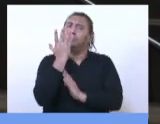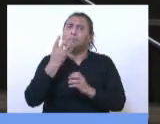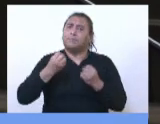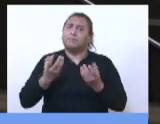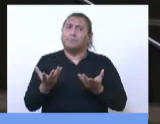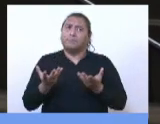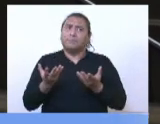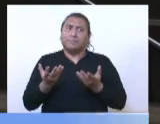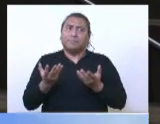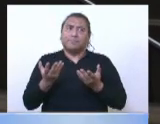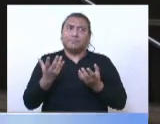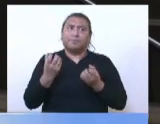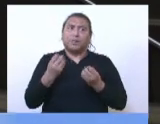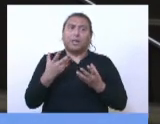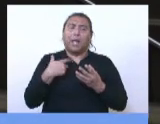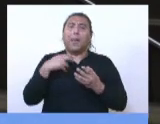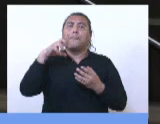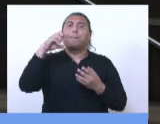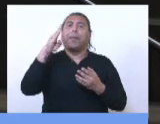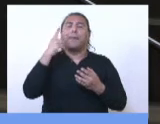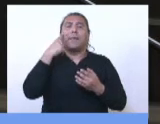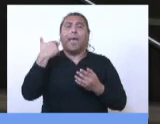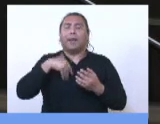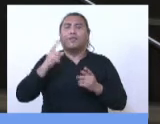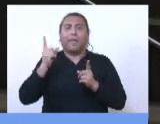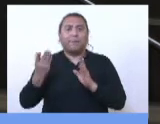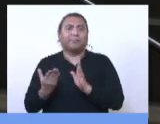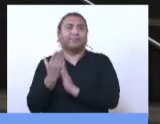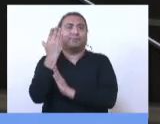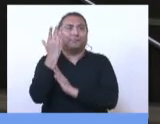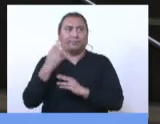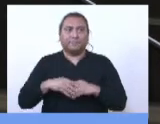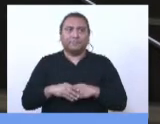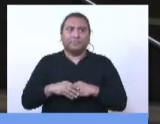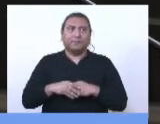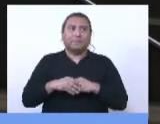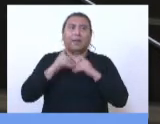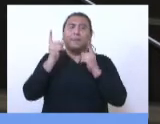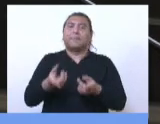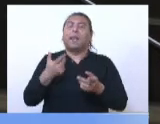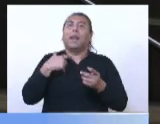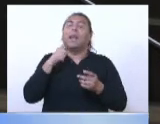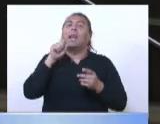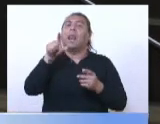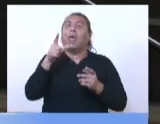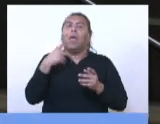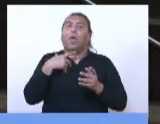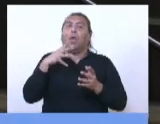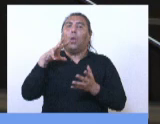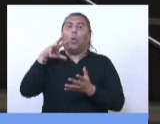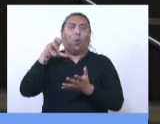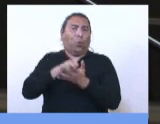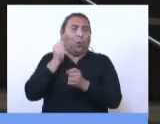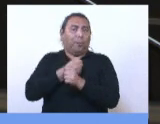porque se fue para arriba el pp y argentino o sea la tasa desocupación de walt 6%